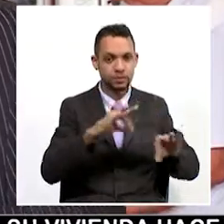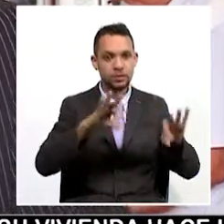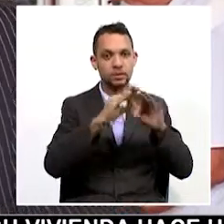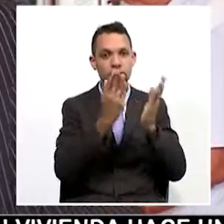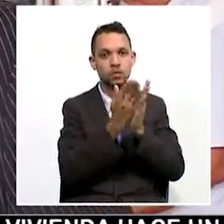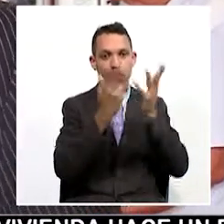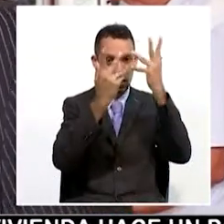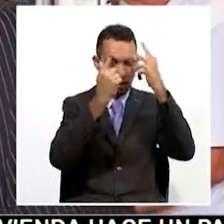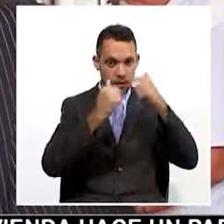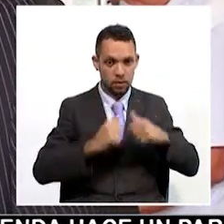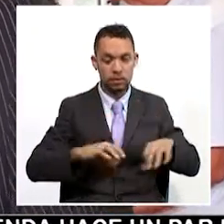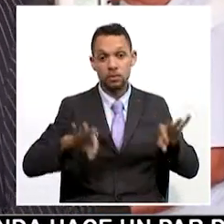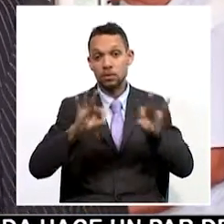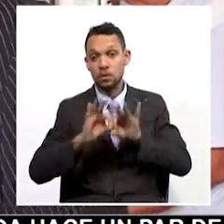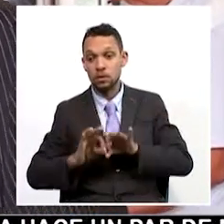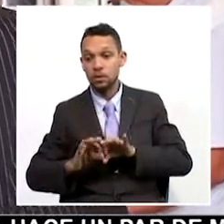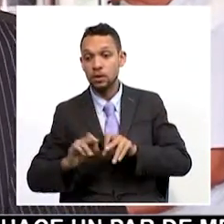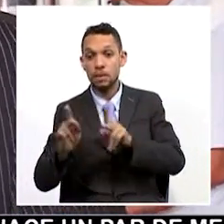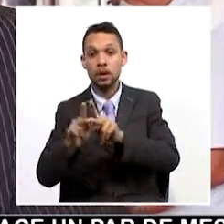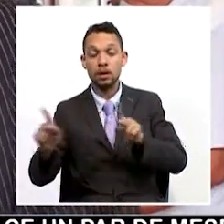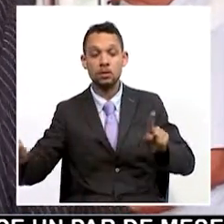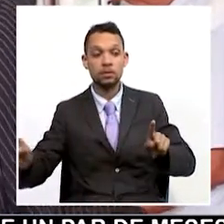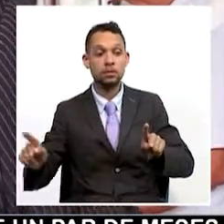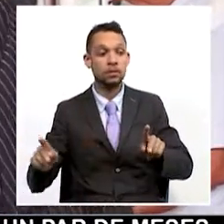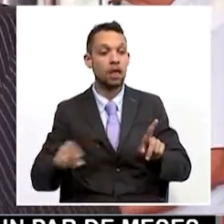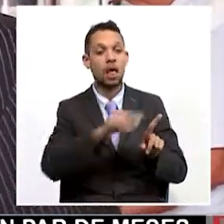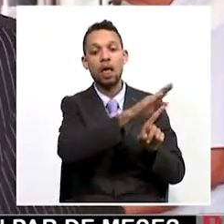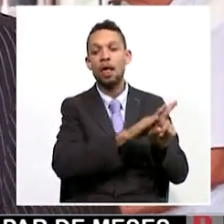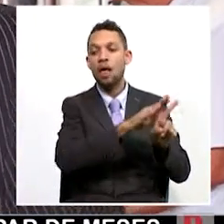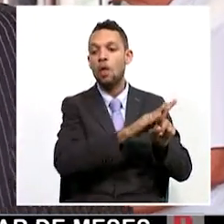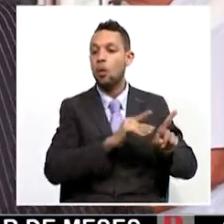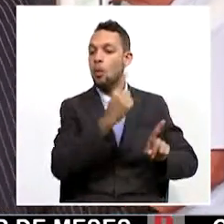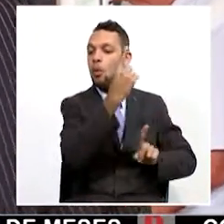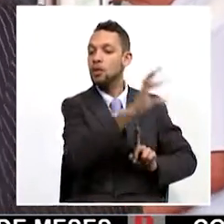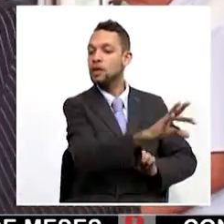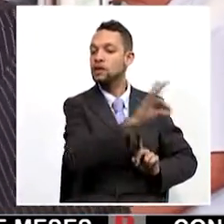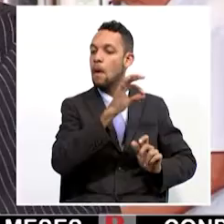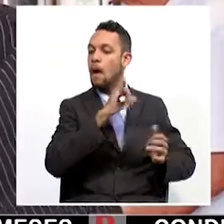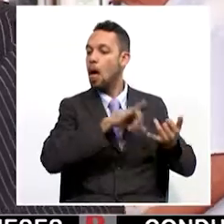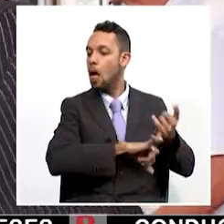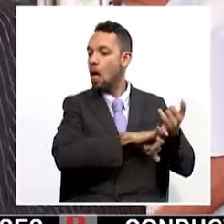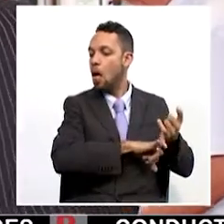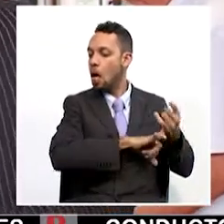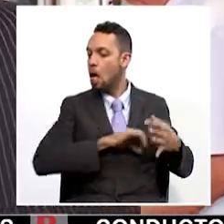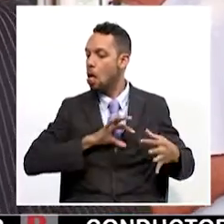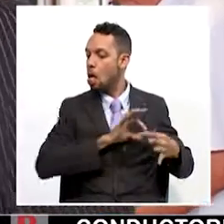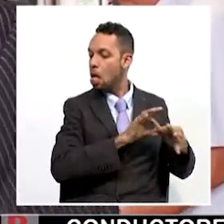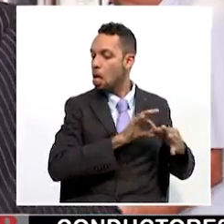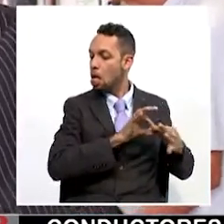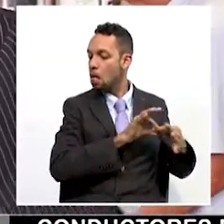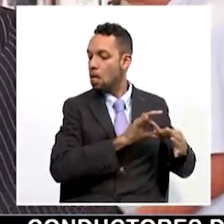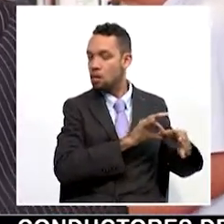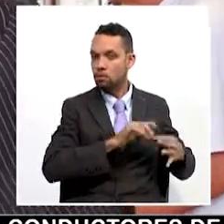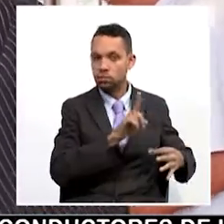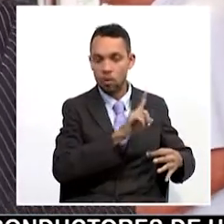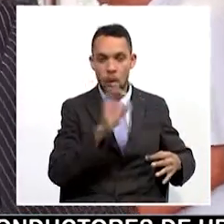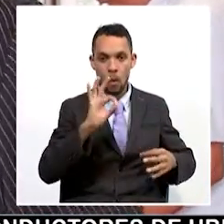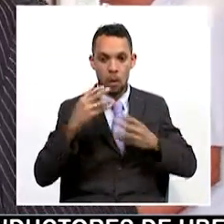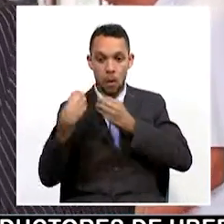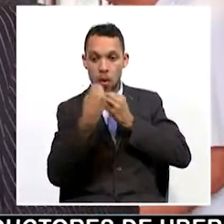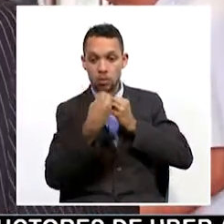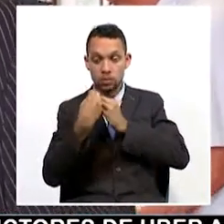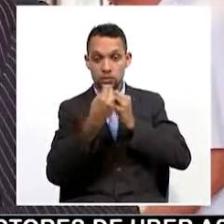público. Mal haría yo en no enviar ni a los órganos de control, ni a algún concejal que requiera